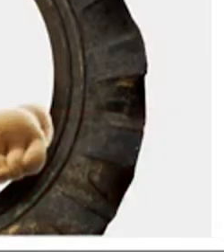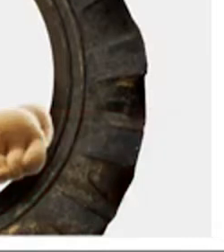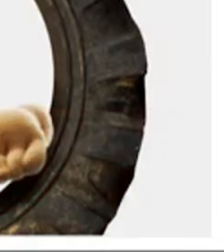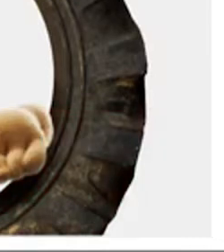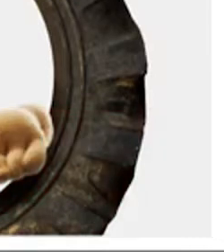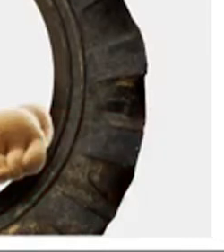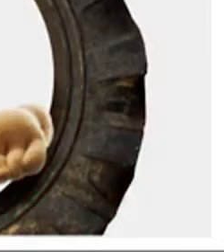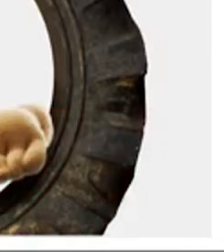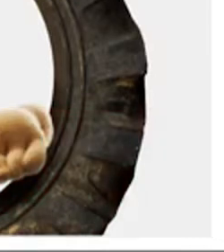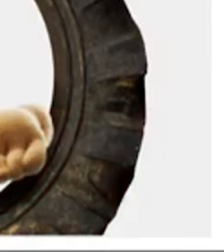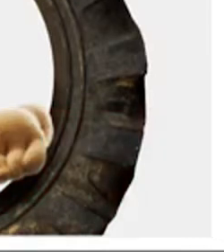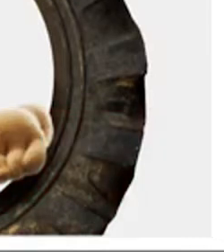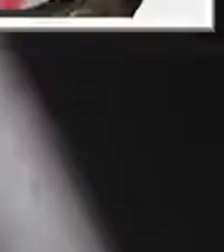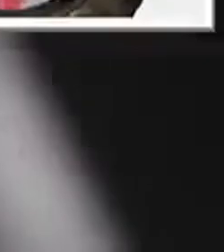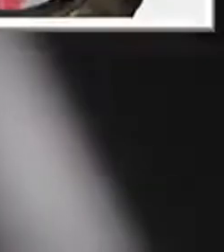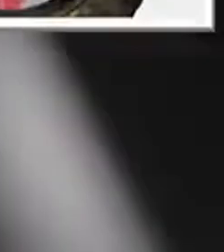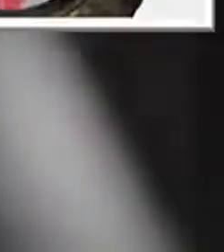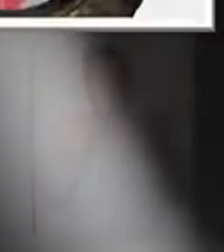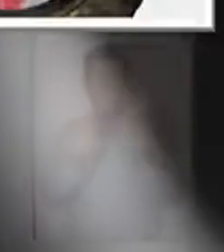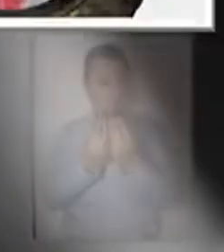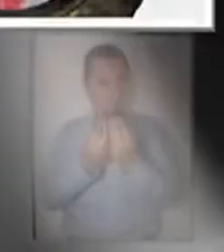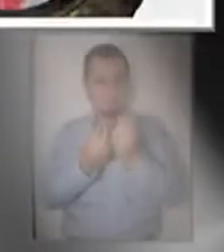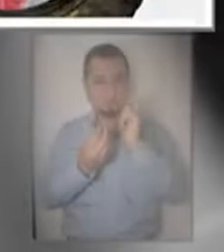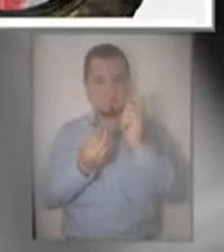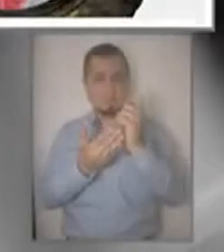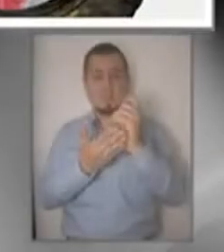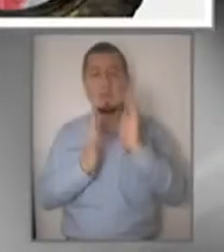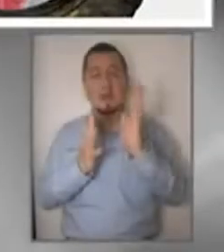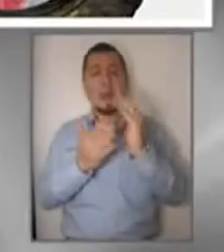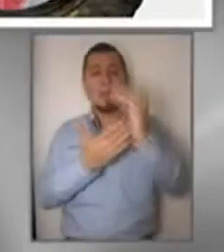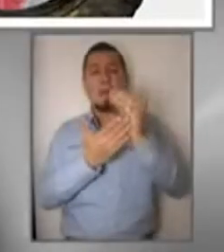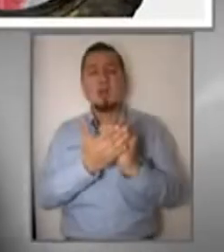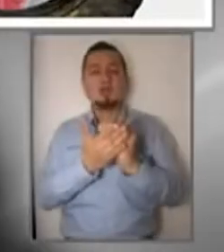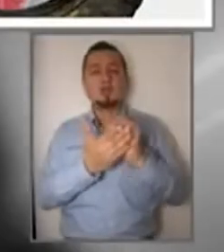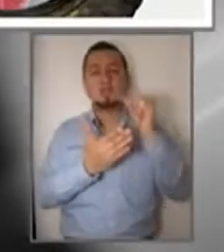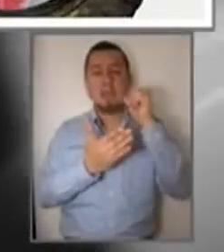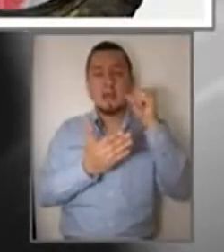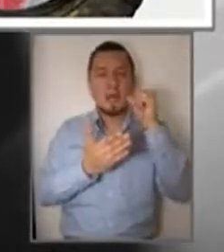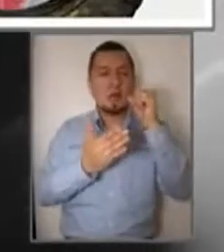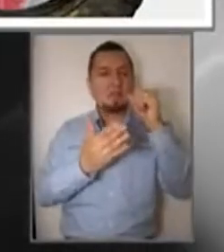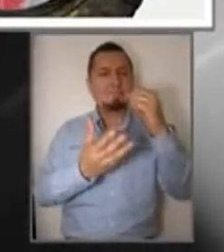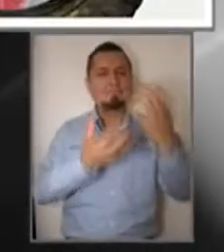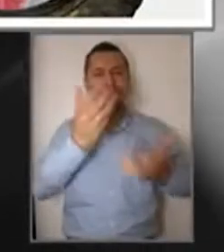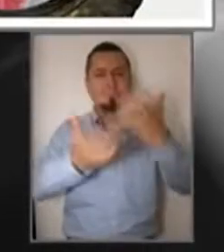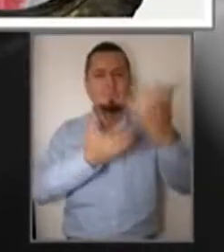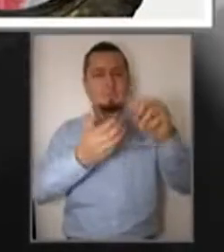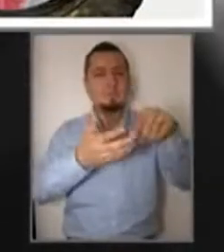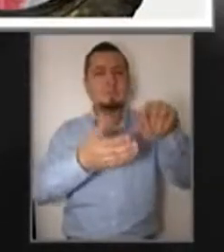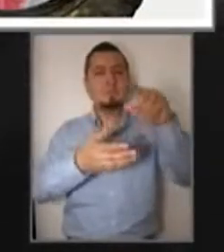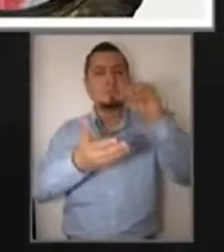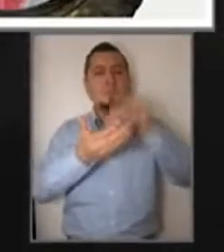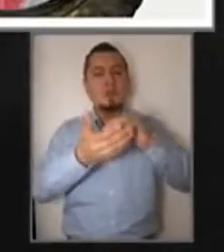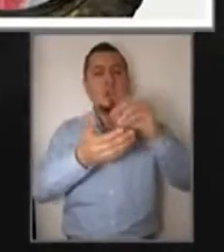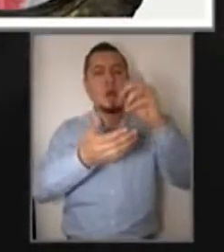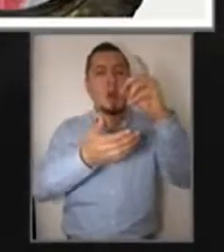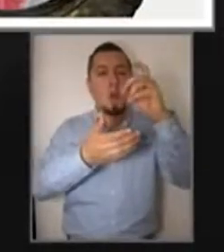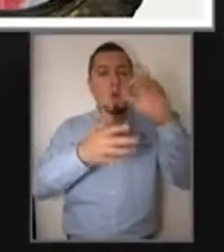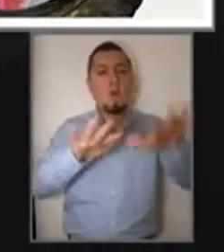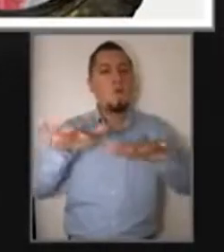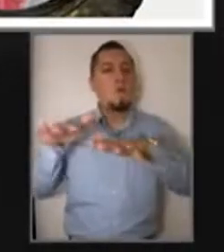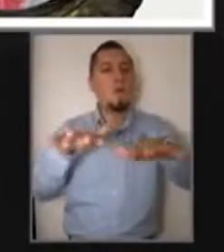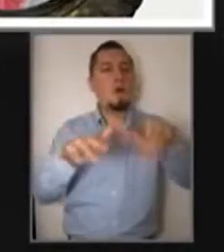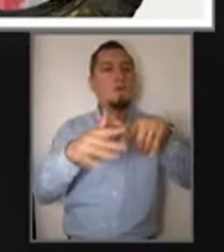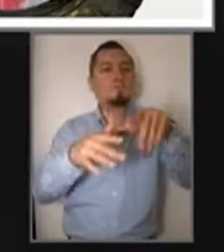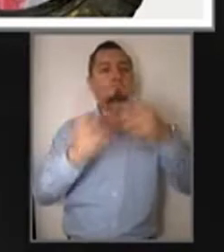las llantas se acopien y eviten en los lugares donde puedan y lleguen perdón a los lugares donde